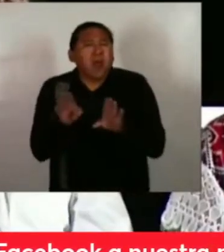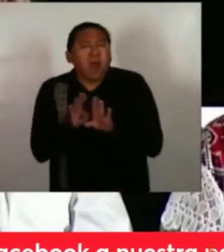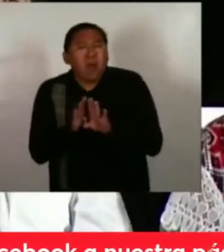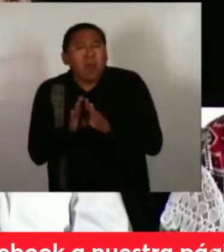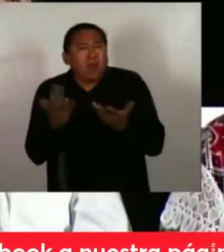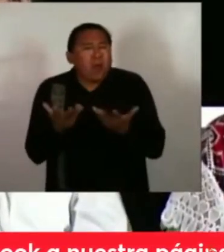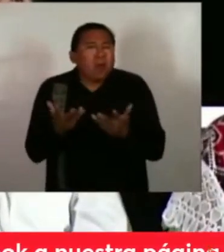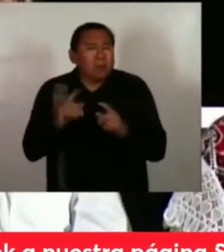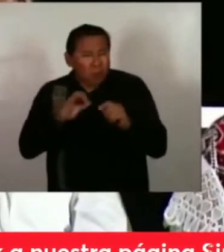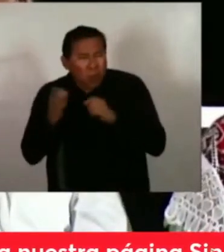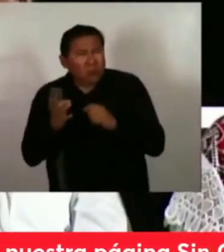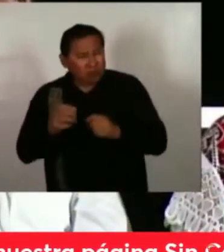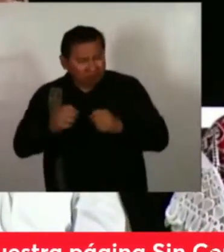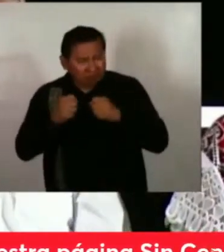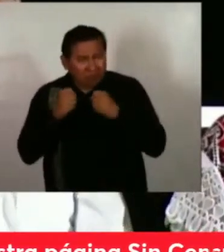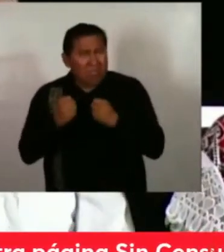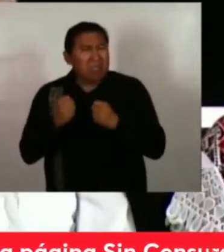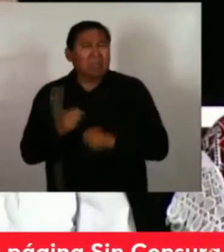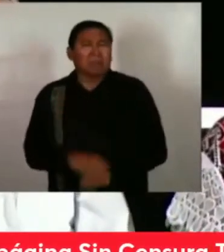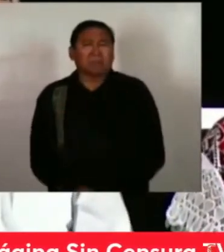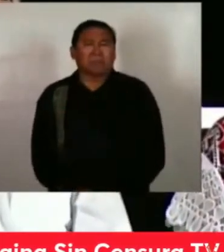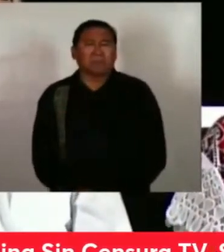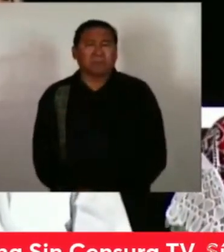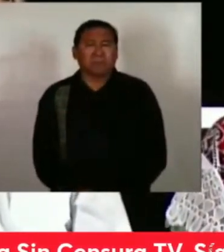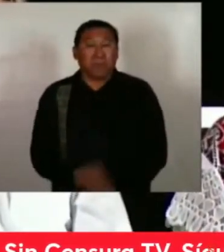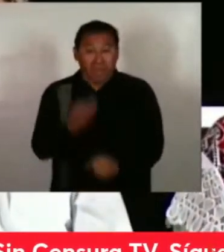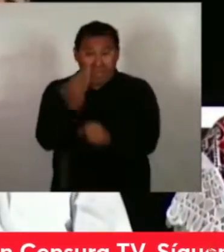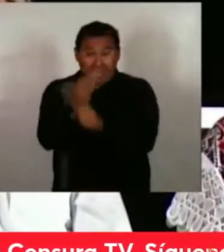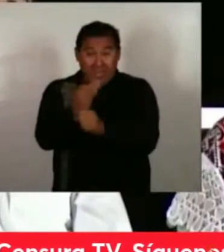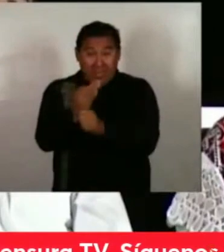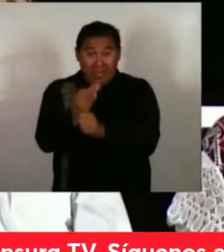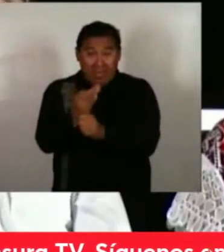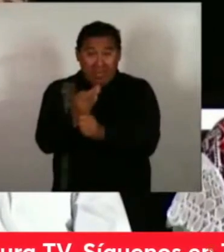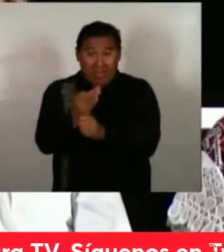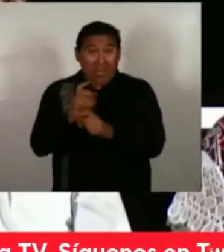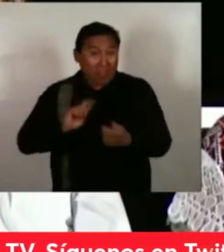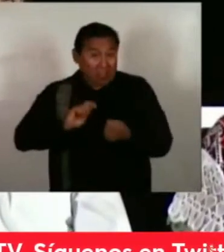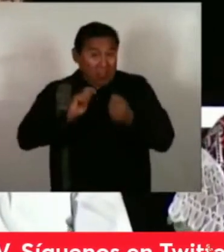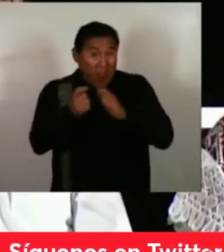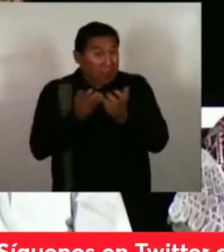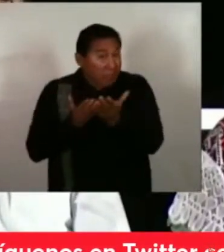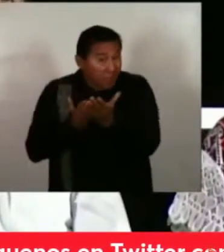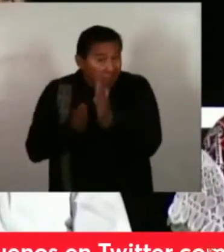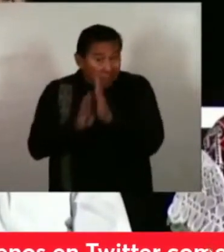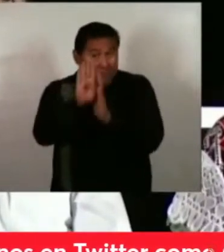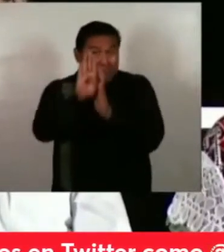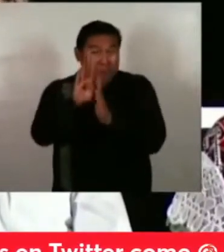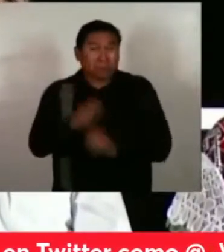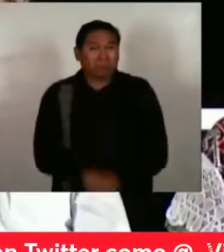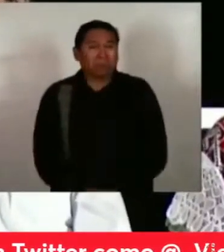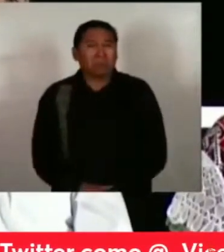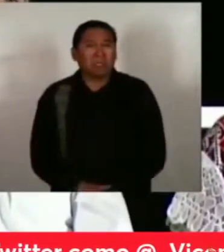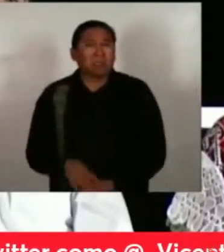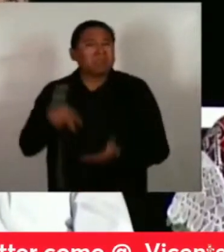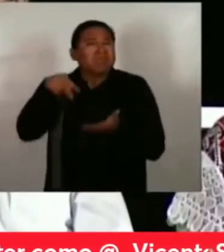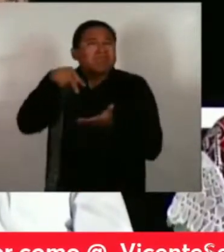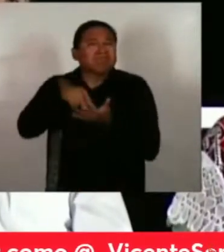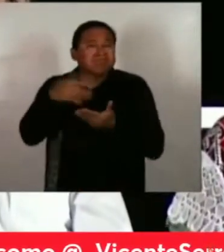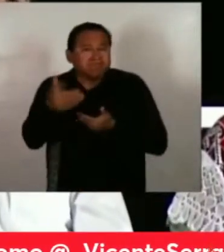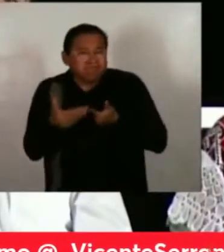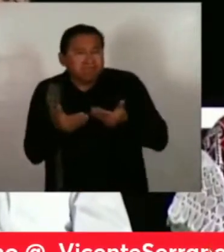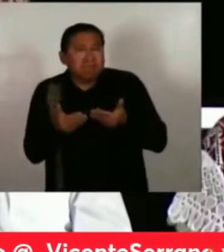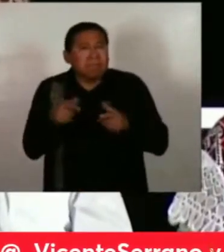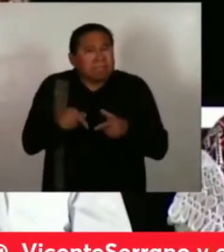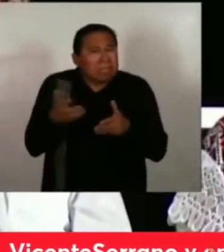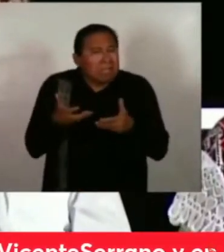consolidar la transformación y avanzar con la transformación, no quedarnos nada más con lo que